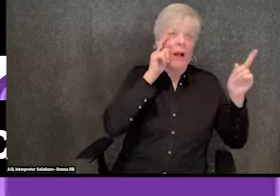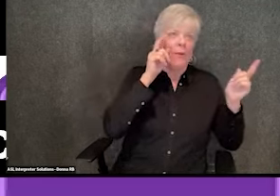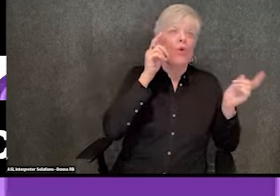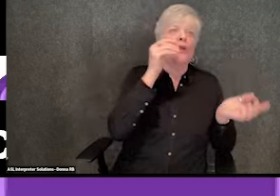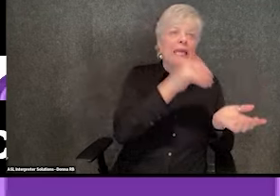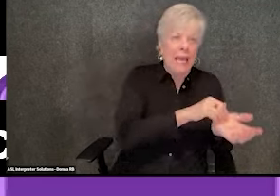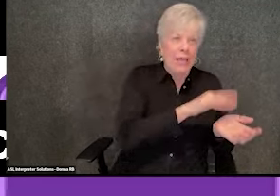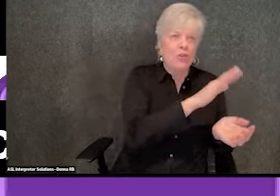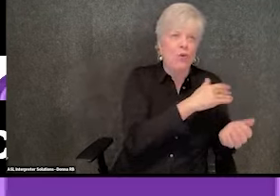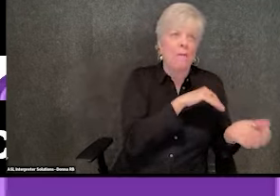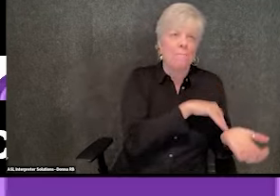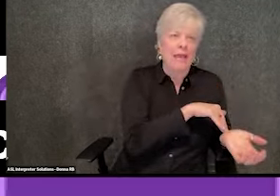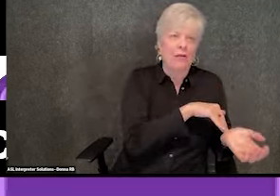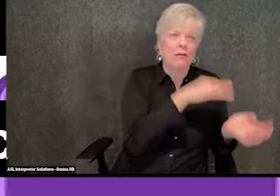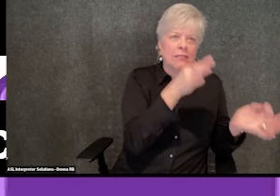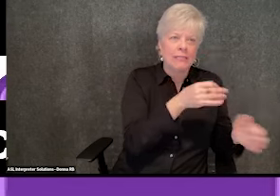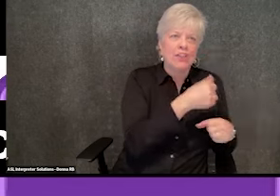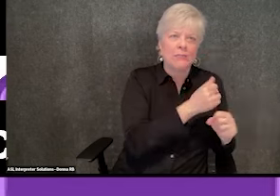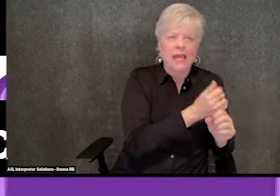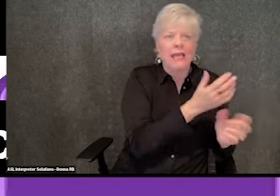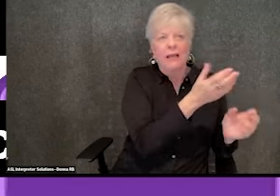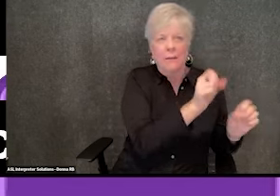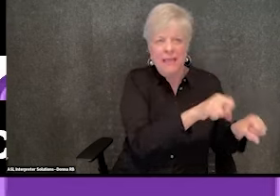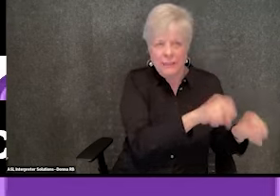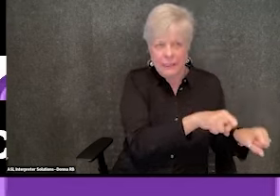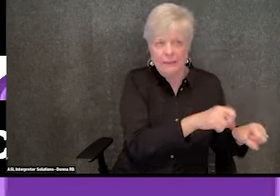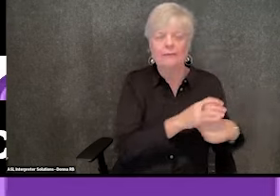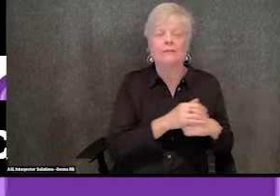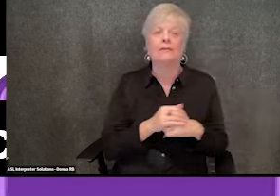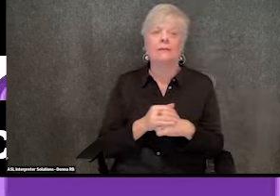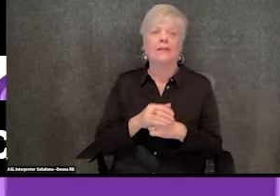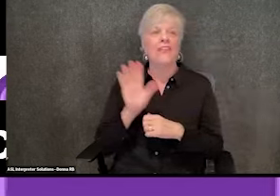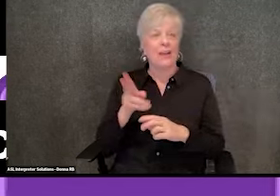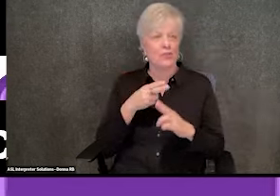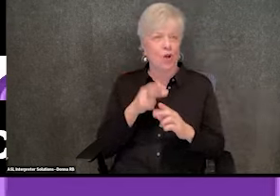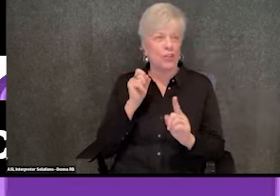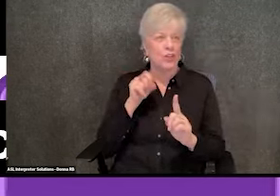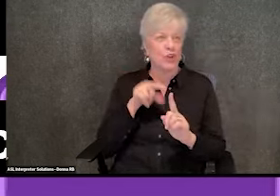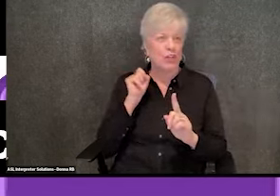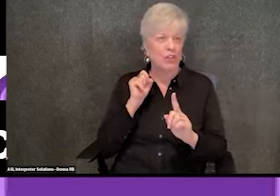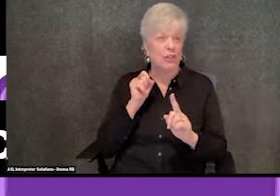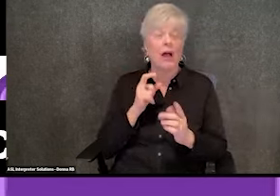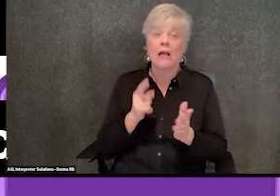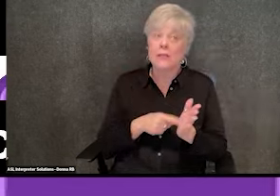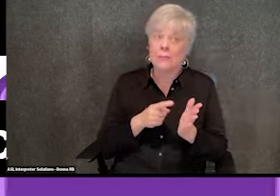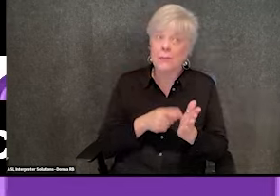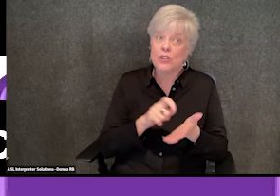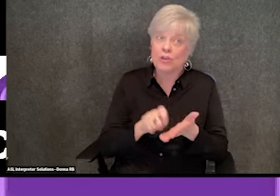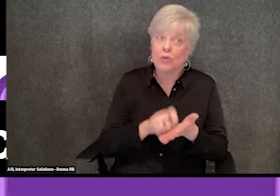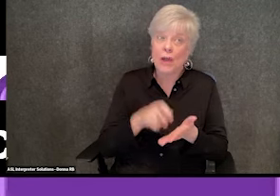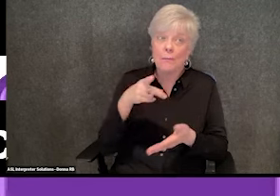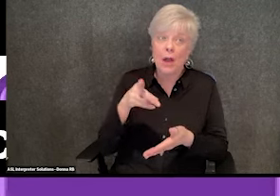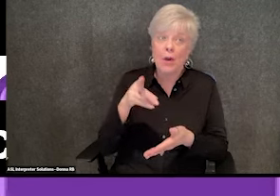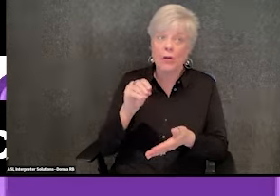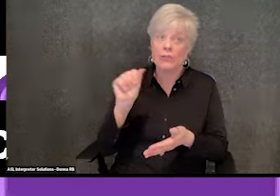persona esté de nuevo capaz de tomar sus propias decisiones. A veces uno lo